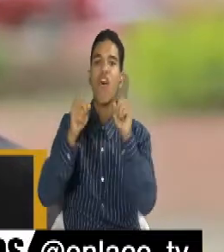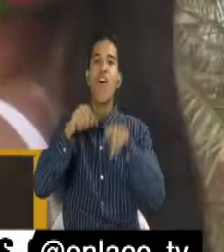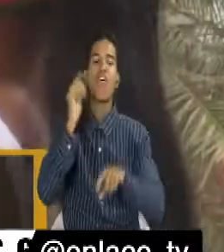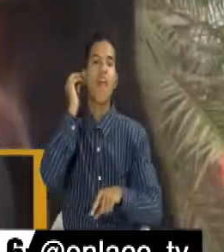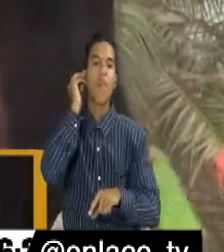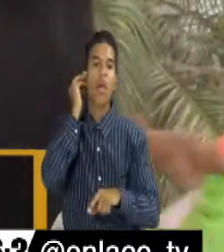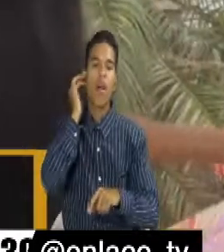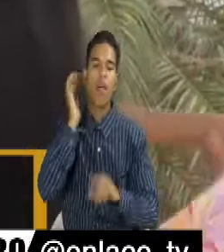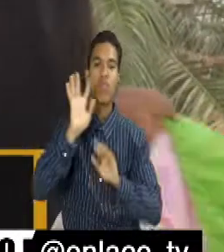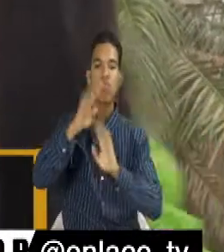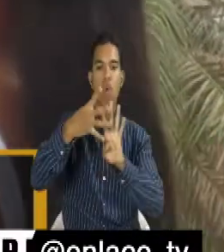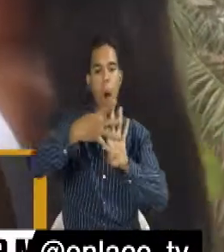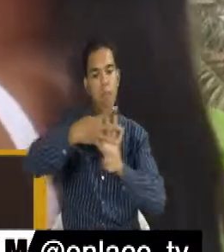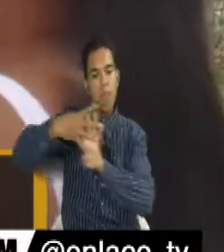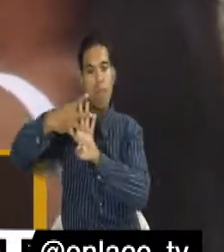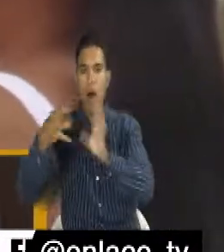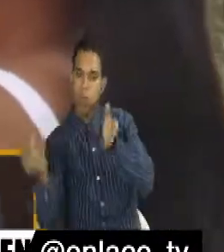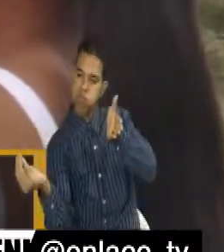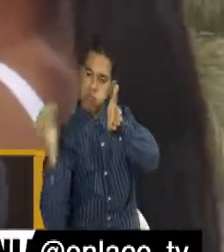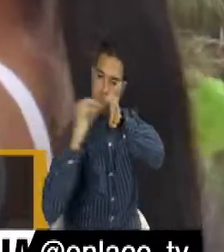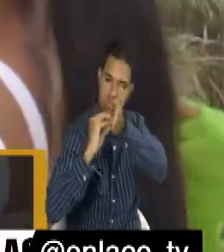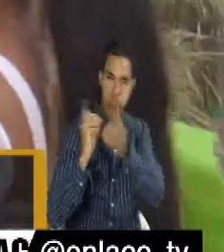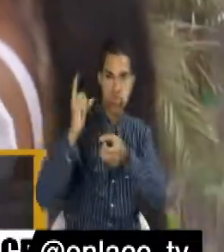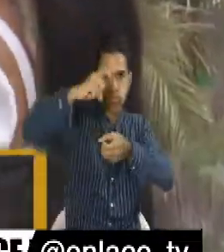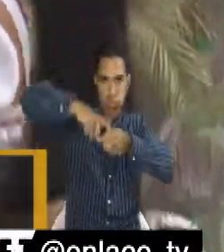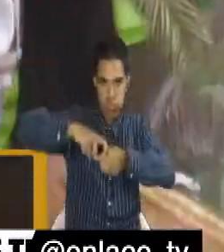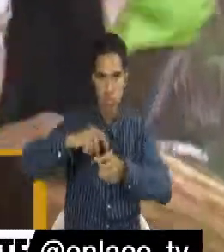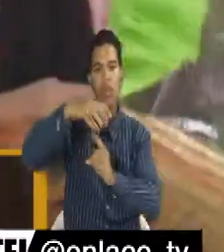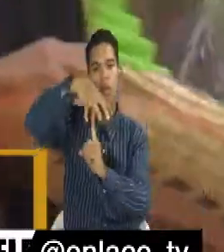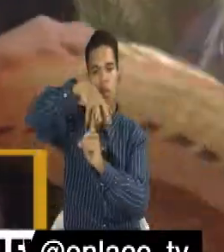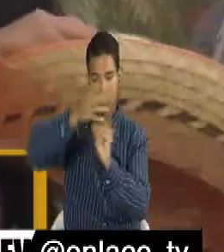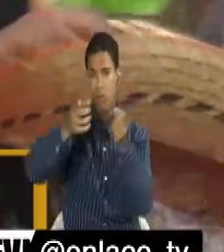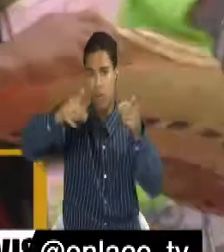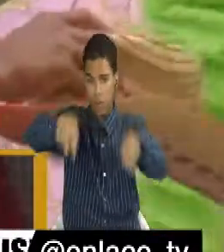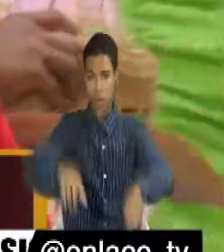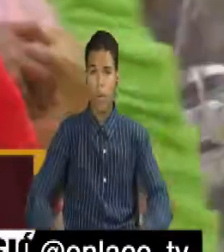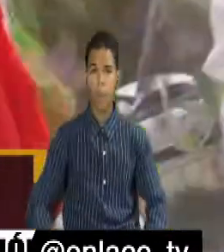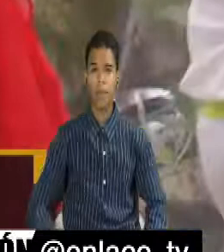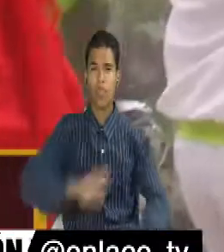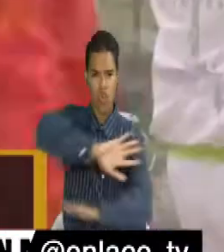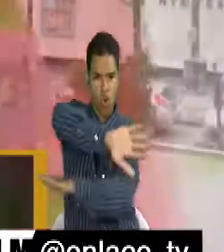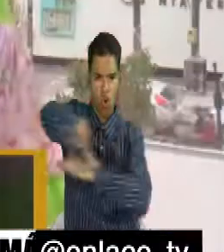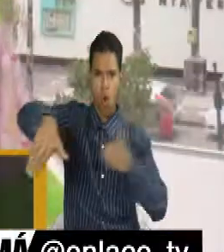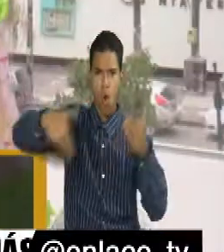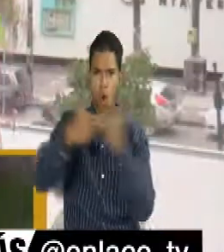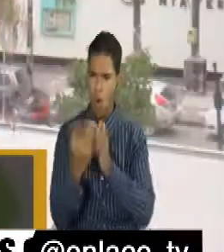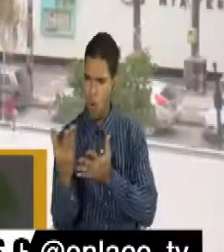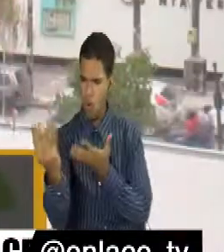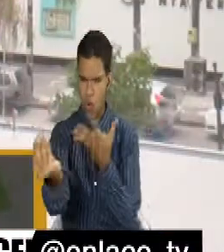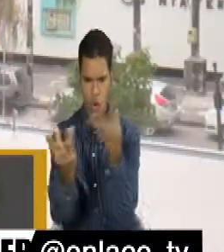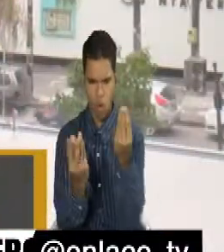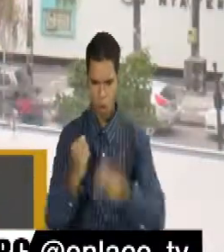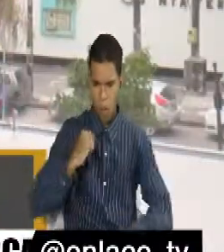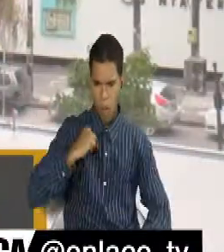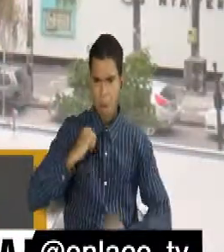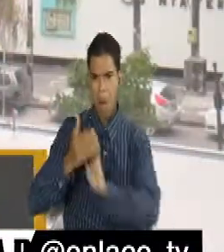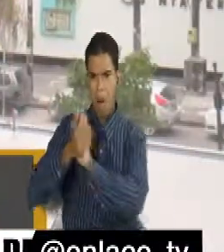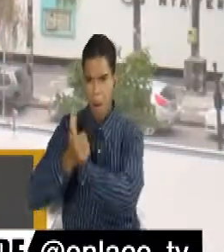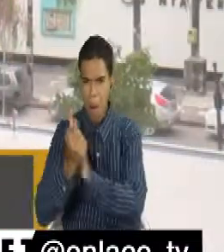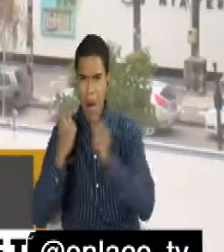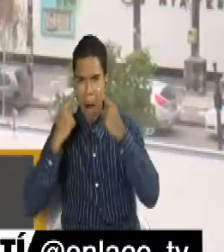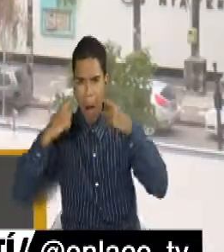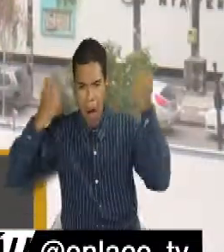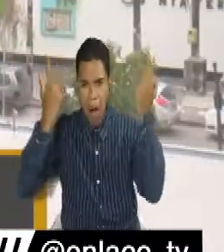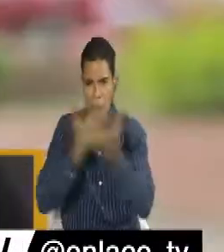de inscripción para el festival. A este evento también se pueden inscribir todos los grupos que deseen mostrar su talento. Pero invitamos